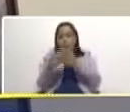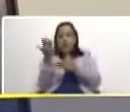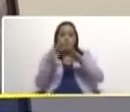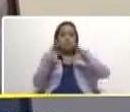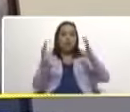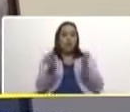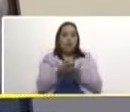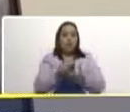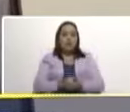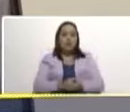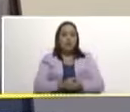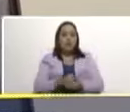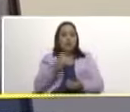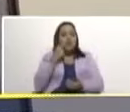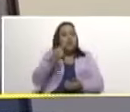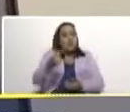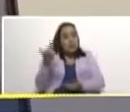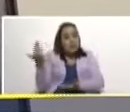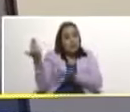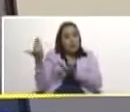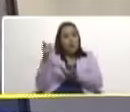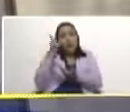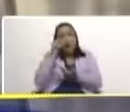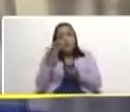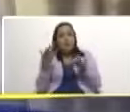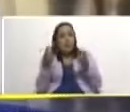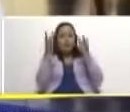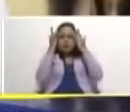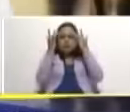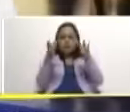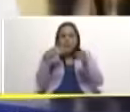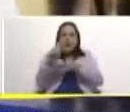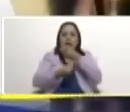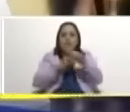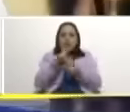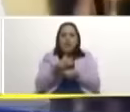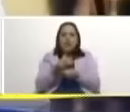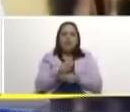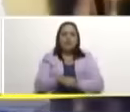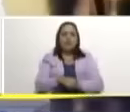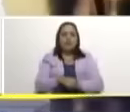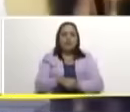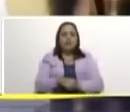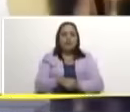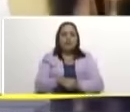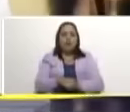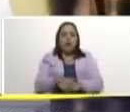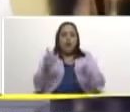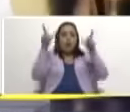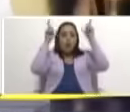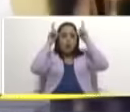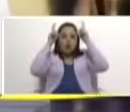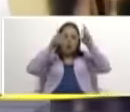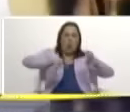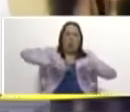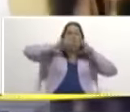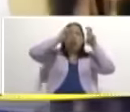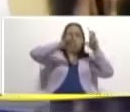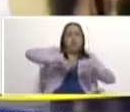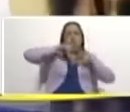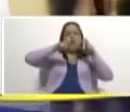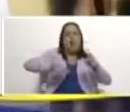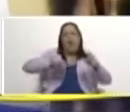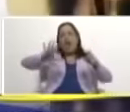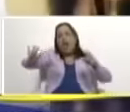Dicen que era muy diestro para someter a un toro fiero